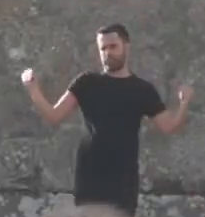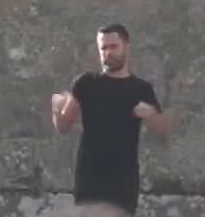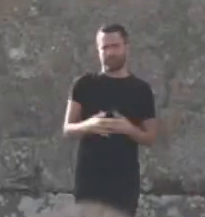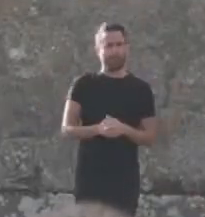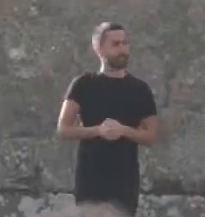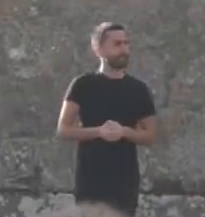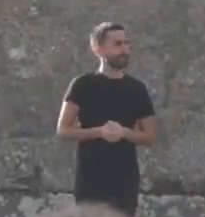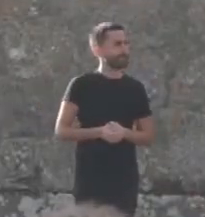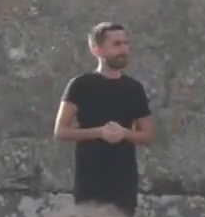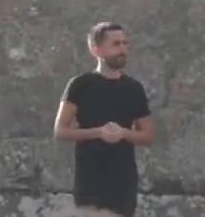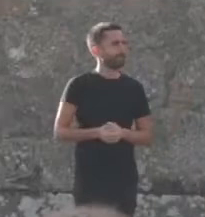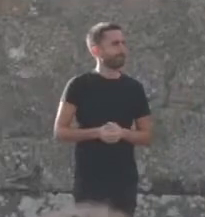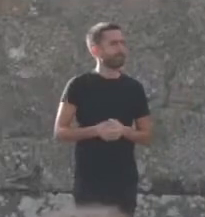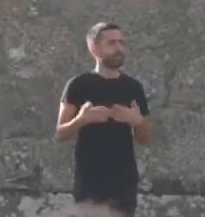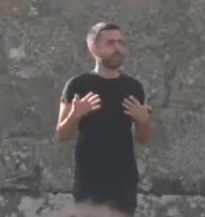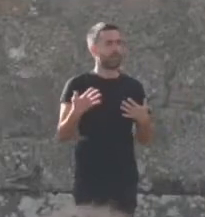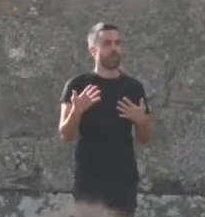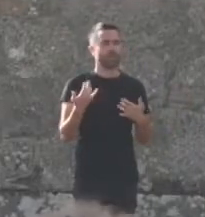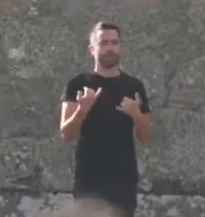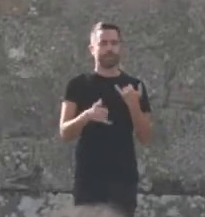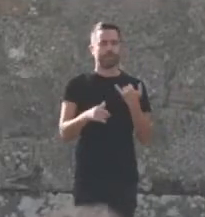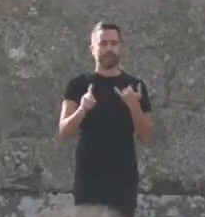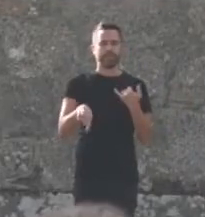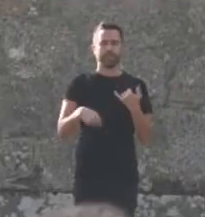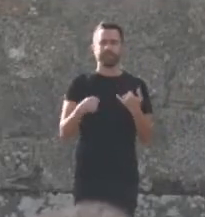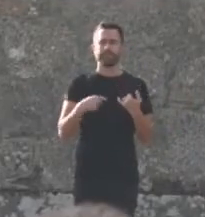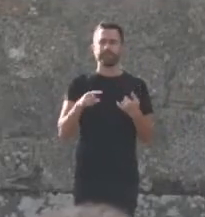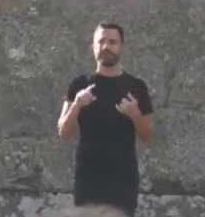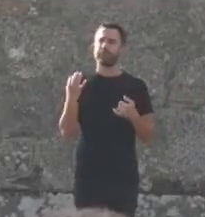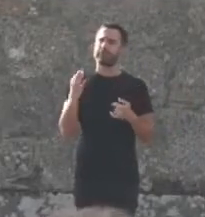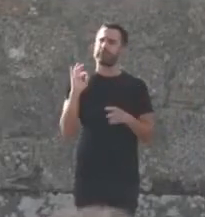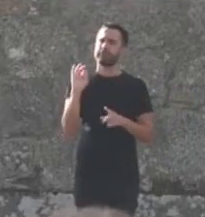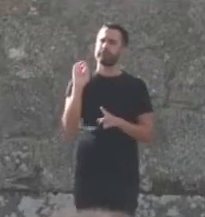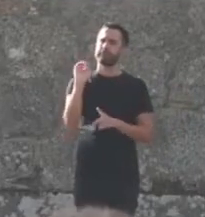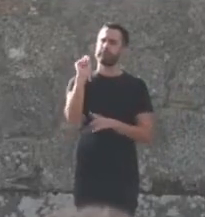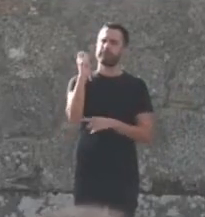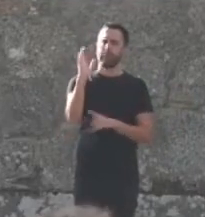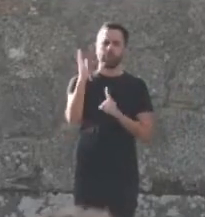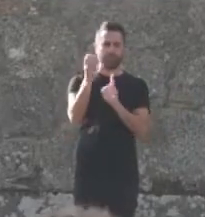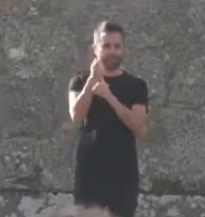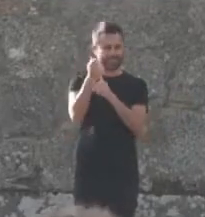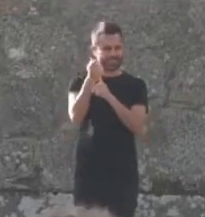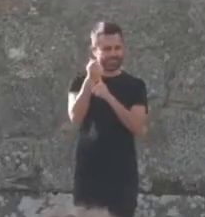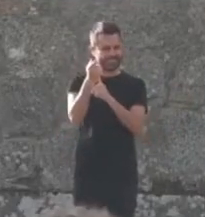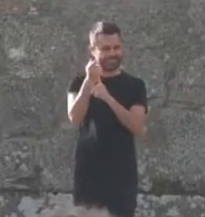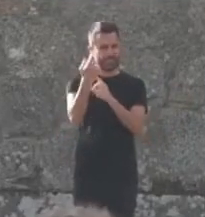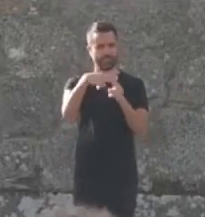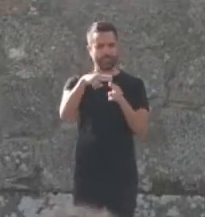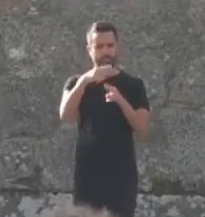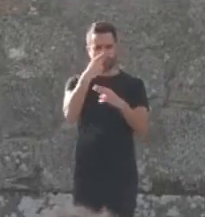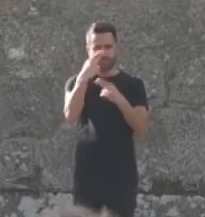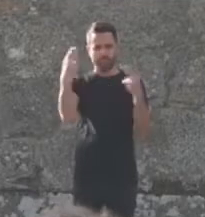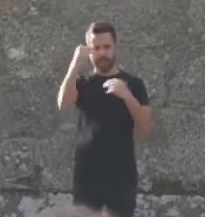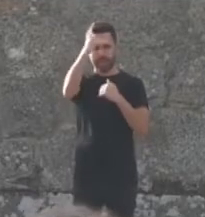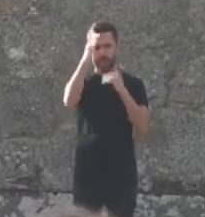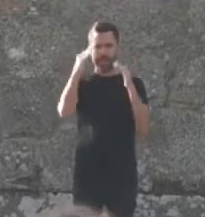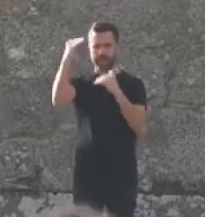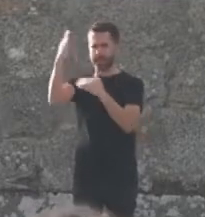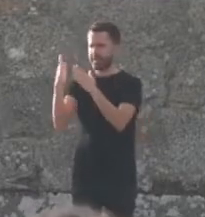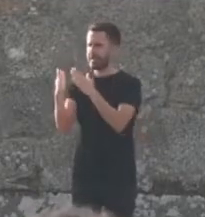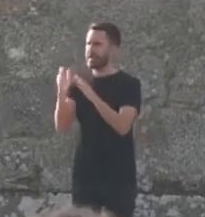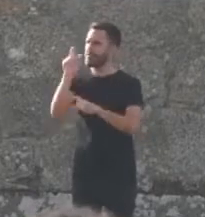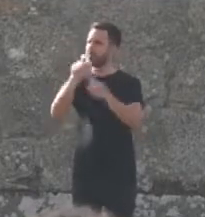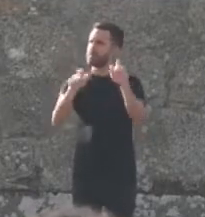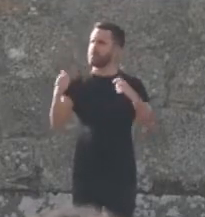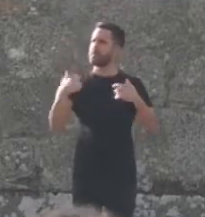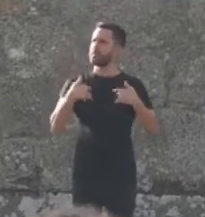temos que conseguir que esa política pública atenda a todas as víctimas, a todas as víctimas